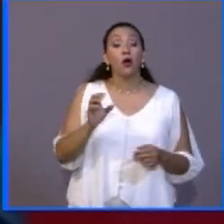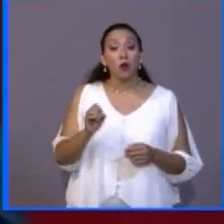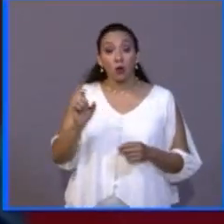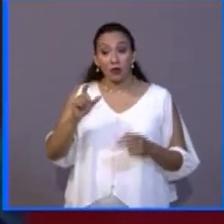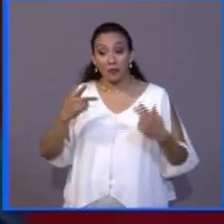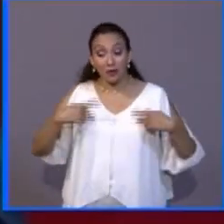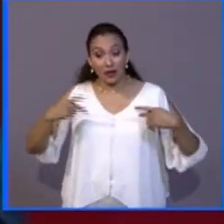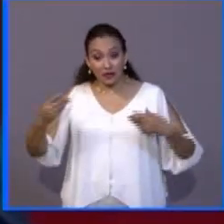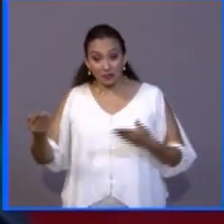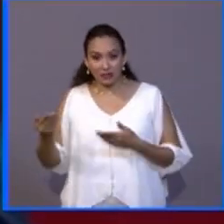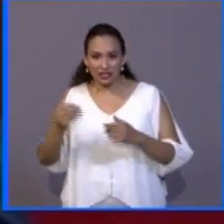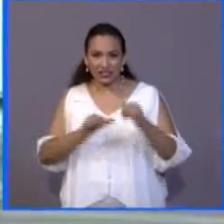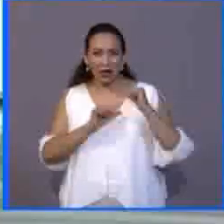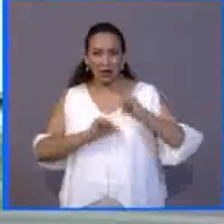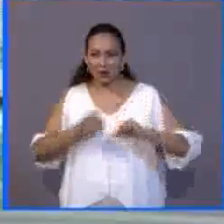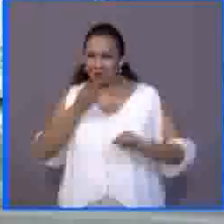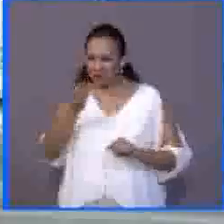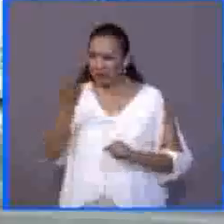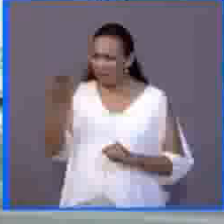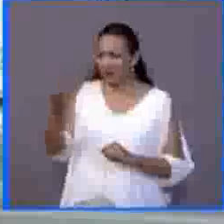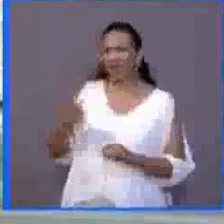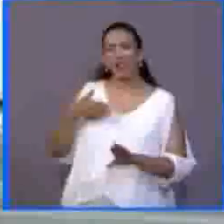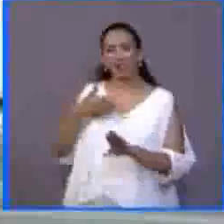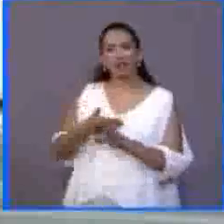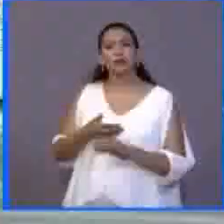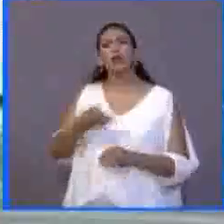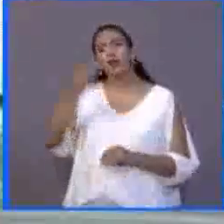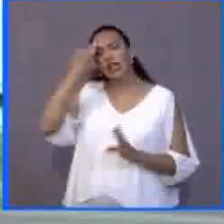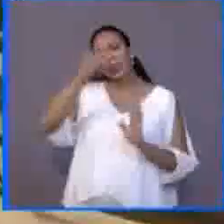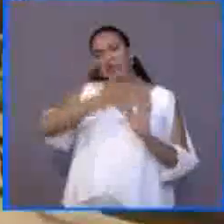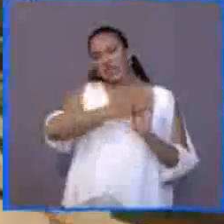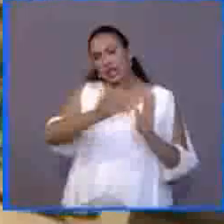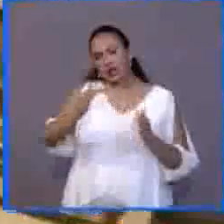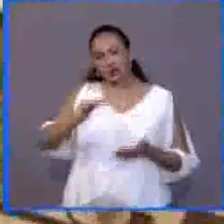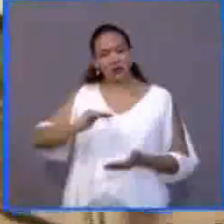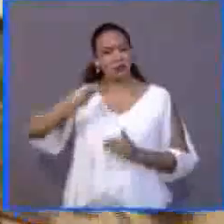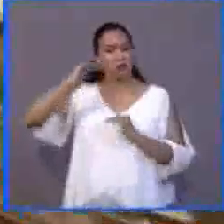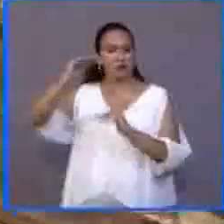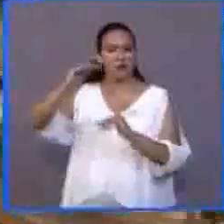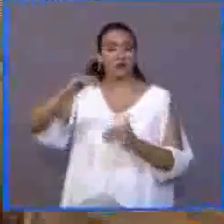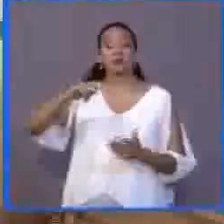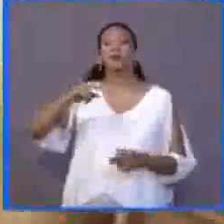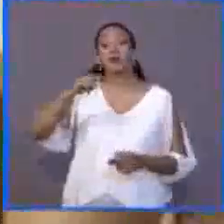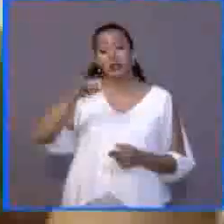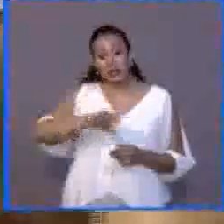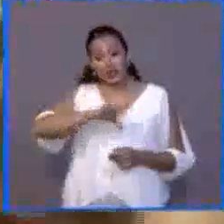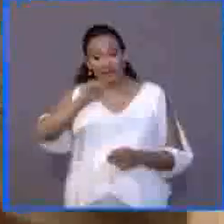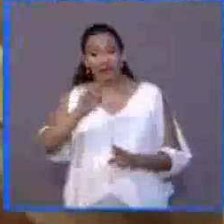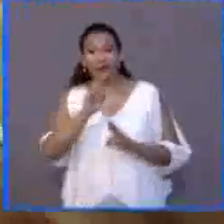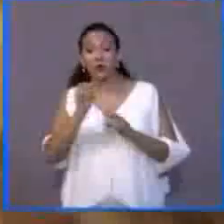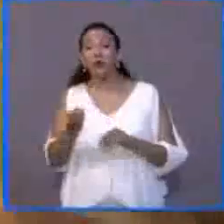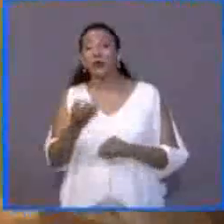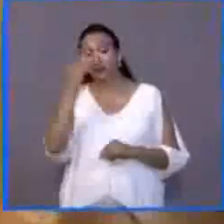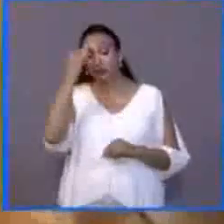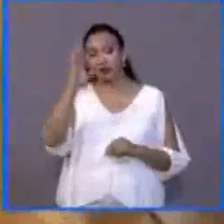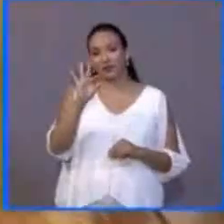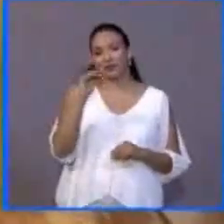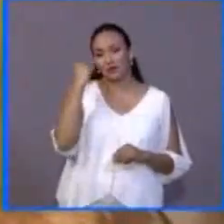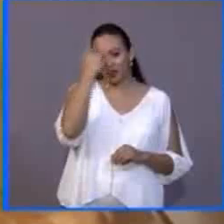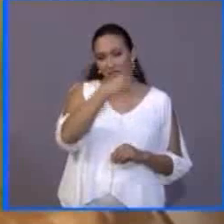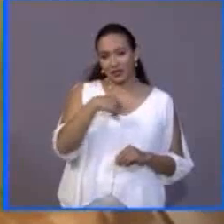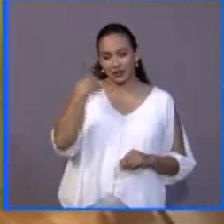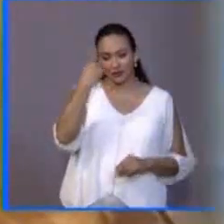actos reclamados de autoridad. El plazo máximo tanto para solicitarlo como para obtener una respuesta es de 48